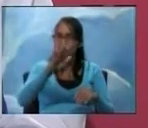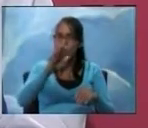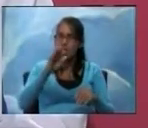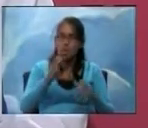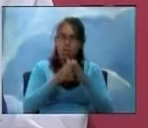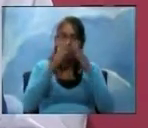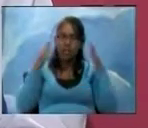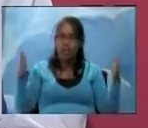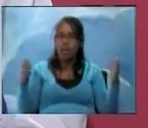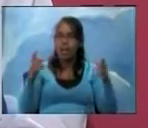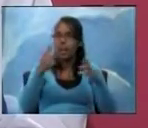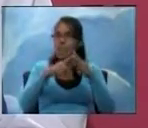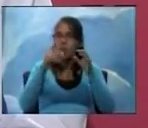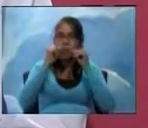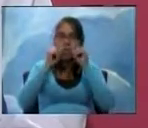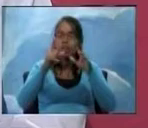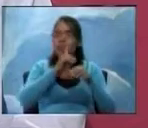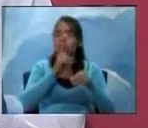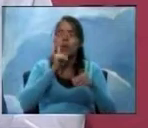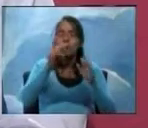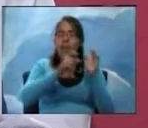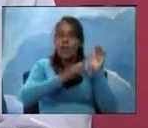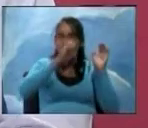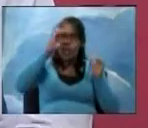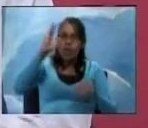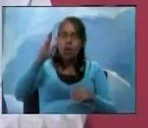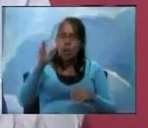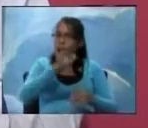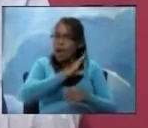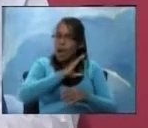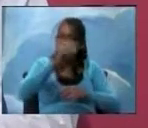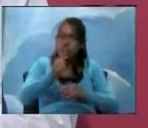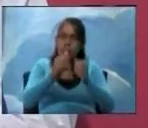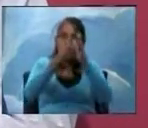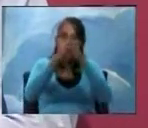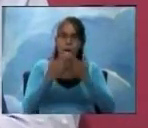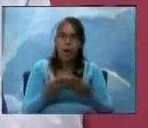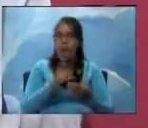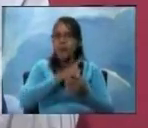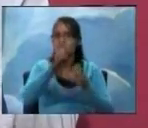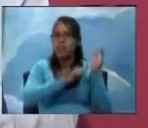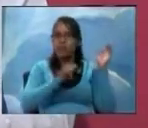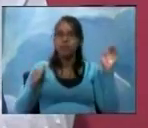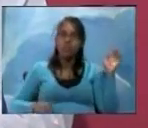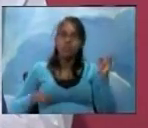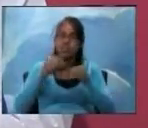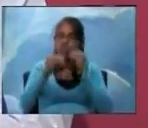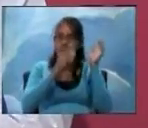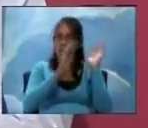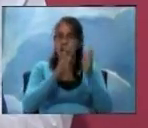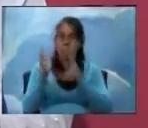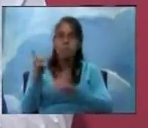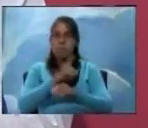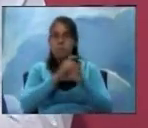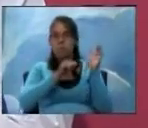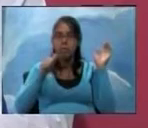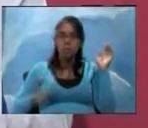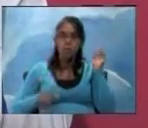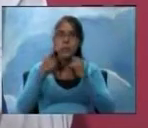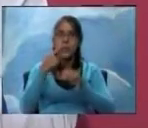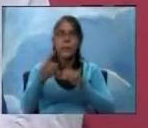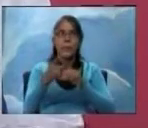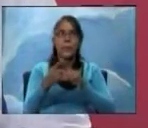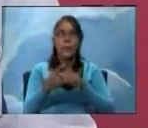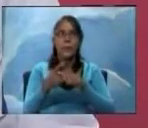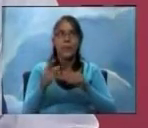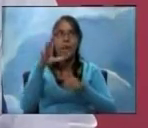esas puertas grandes. Bendito sea el nombre de nuestro Dios. Agárrate de esa palabra del Señor y haz conforme del Señor te ha dicho